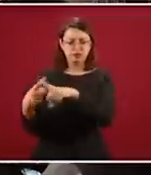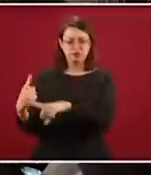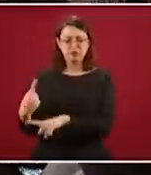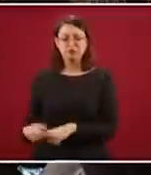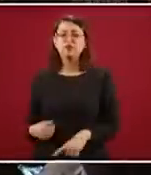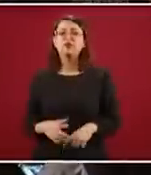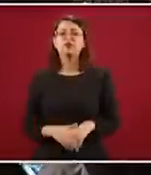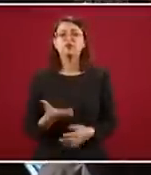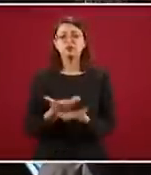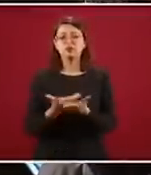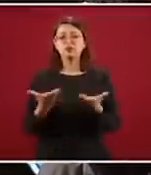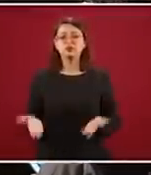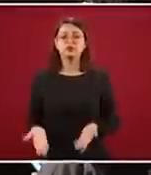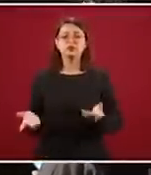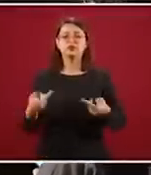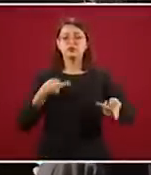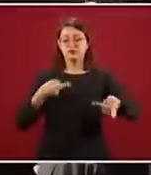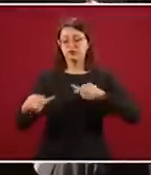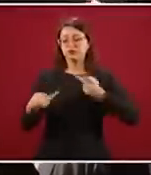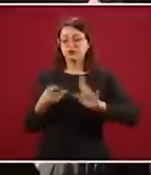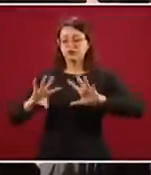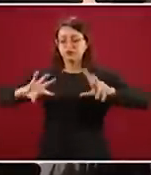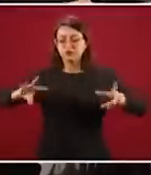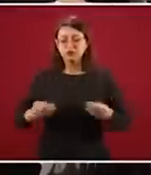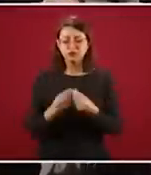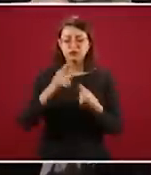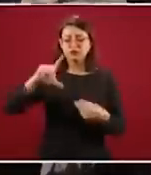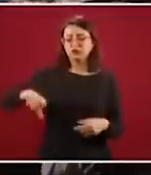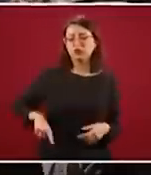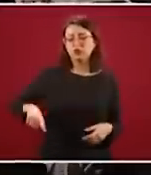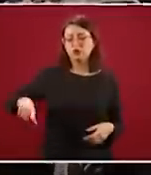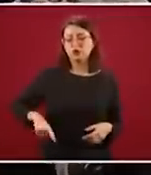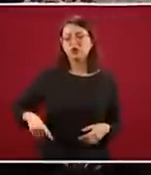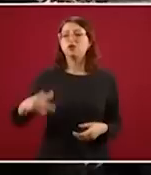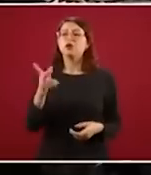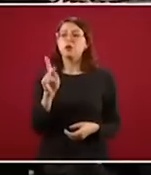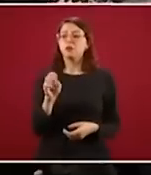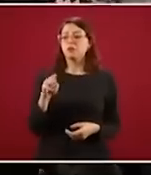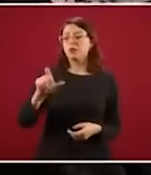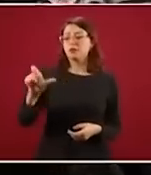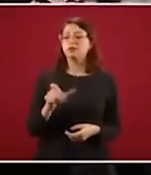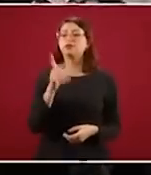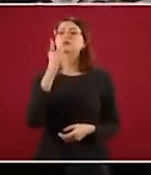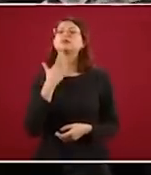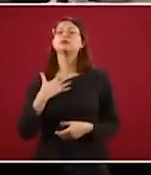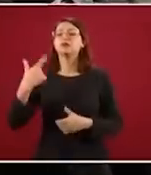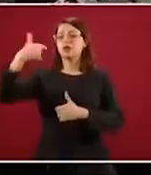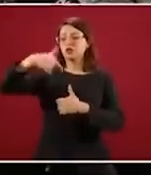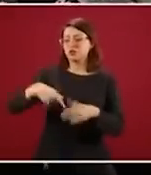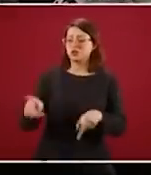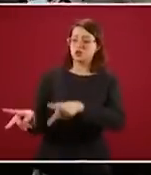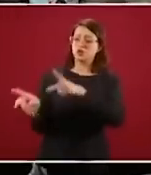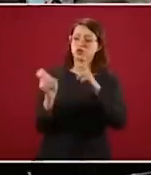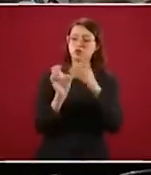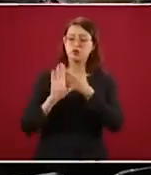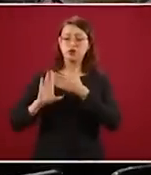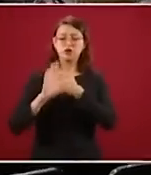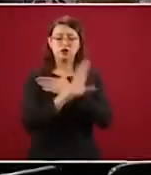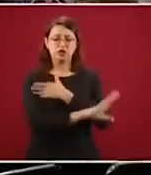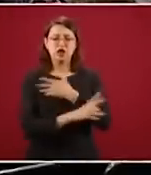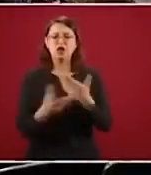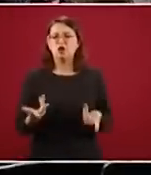República para combatir el robo de hidrocarburos en Pemex, lo que han sido las acciones, los